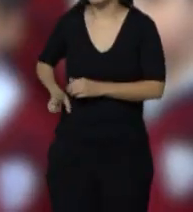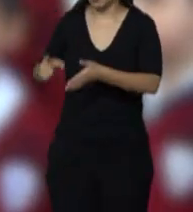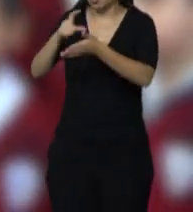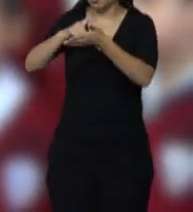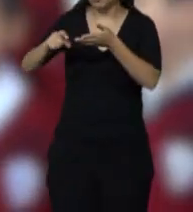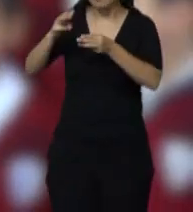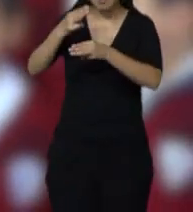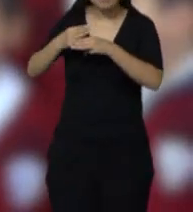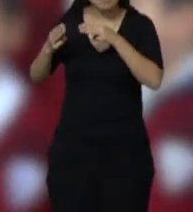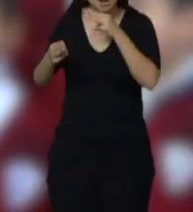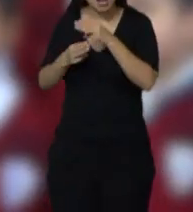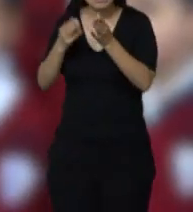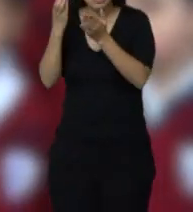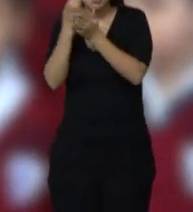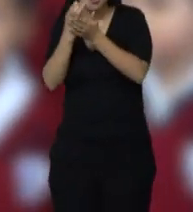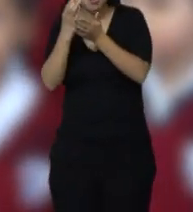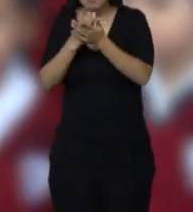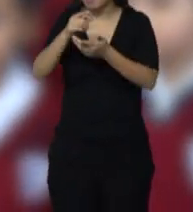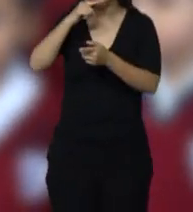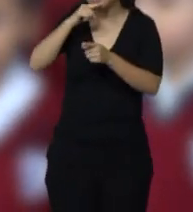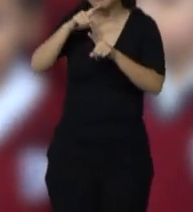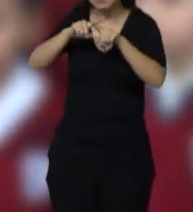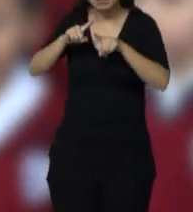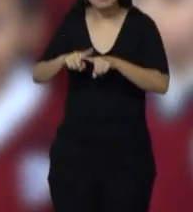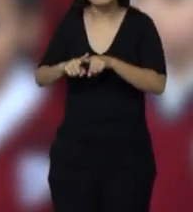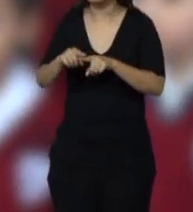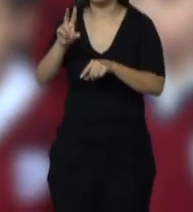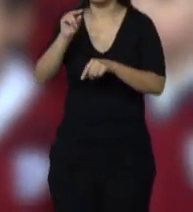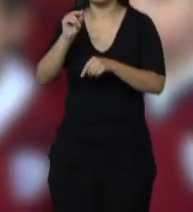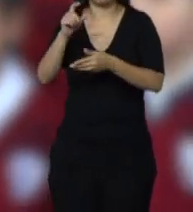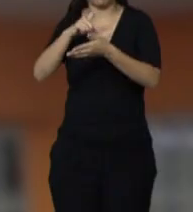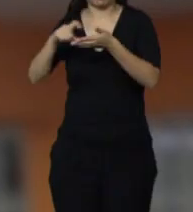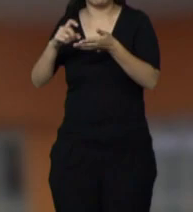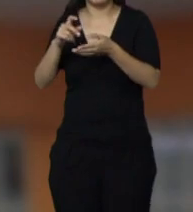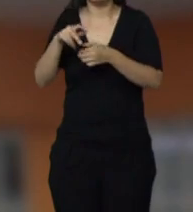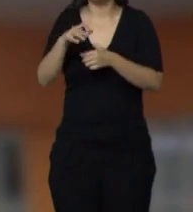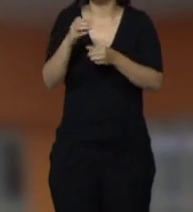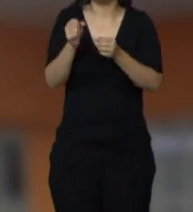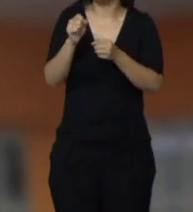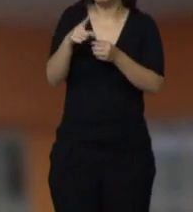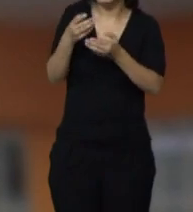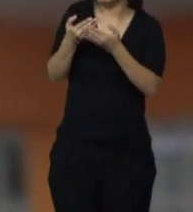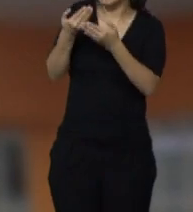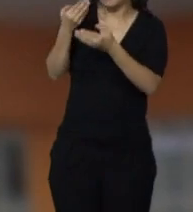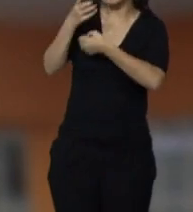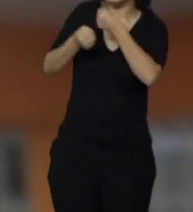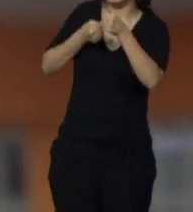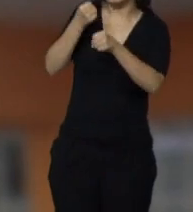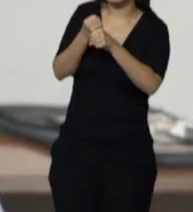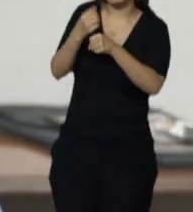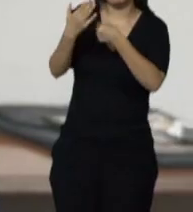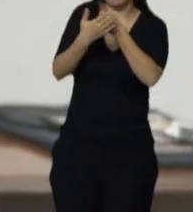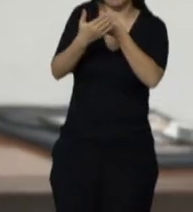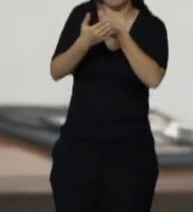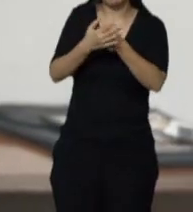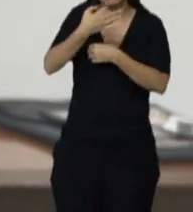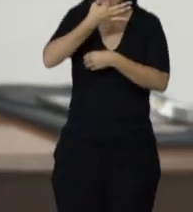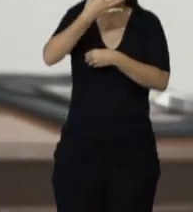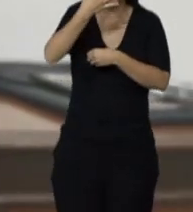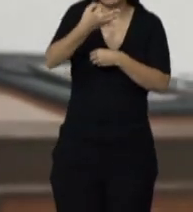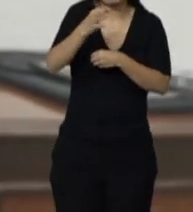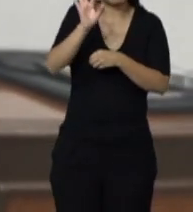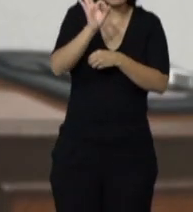utilizaría el que quedó del ciclo escolar anterior y conforme se vayan necesitando les indicarían lo correspondiente el